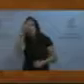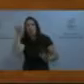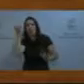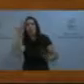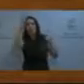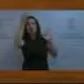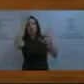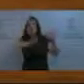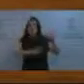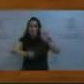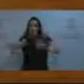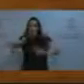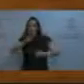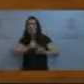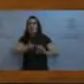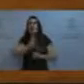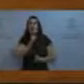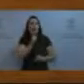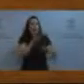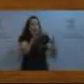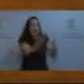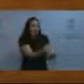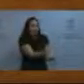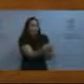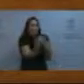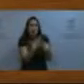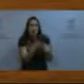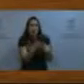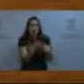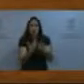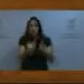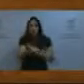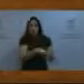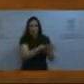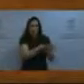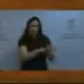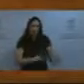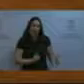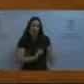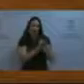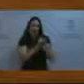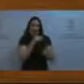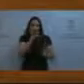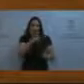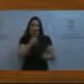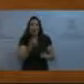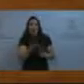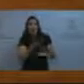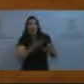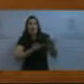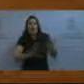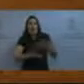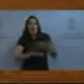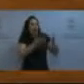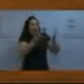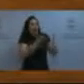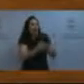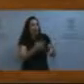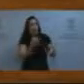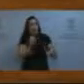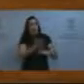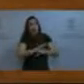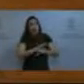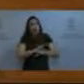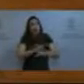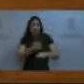todos estos problemas. Criticamos su falsa colaboración con este Parlamento, de la que se ufana la consejera cuando en